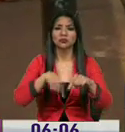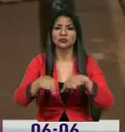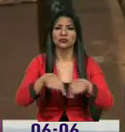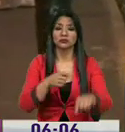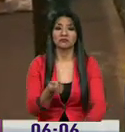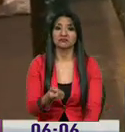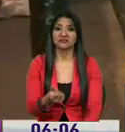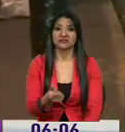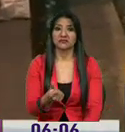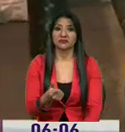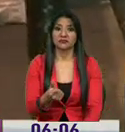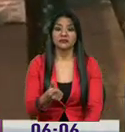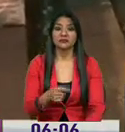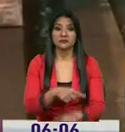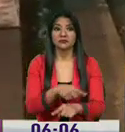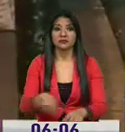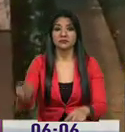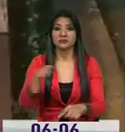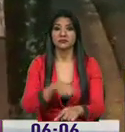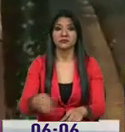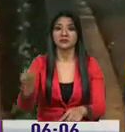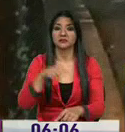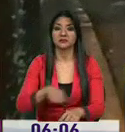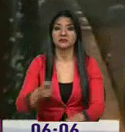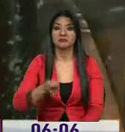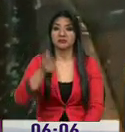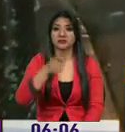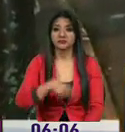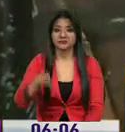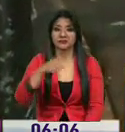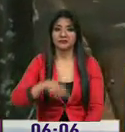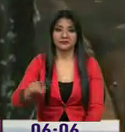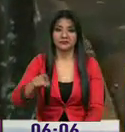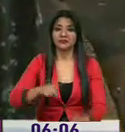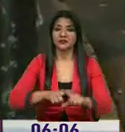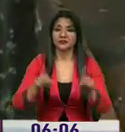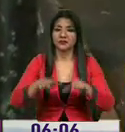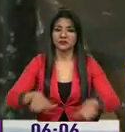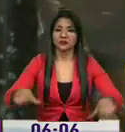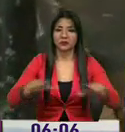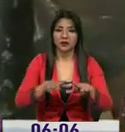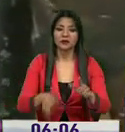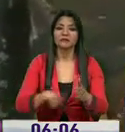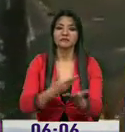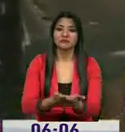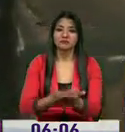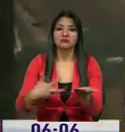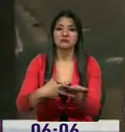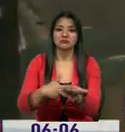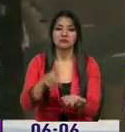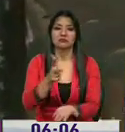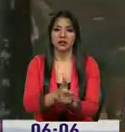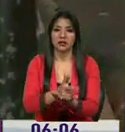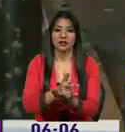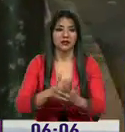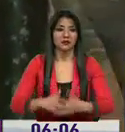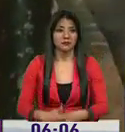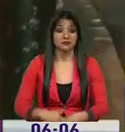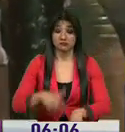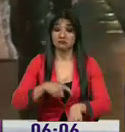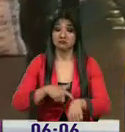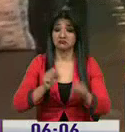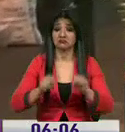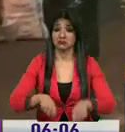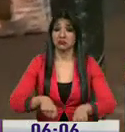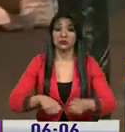de espera entre unidades para la ciudadanía que llega hacia las diversas paradas de esta zona. Pueden todavía salir con tiempo, ahí